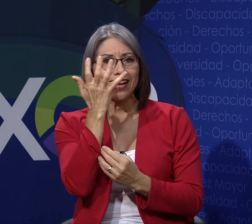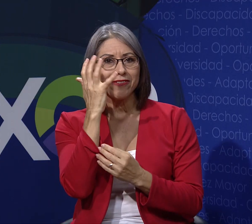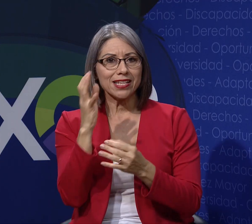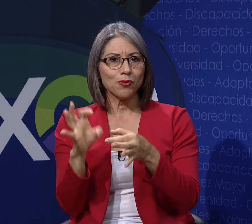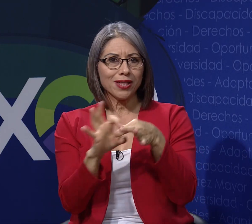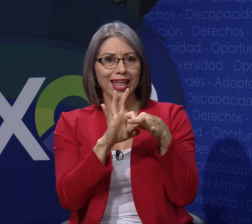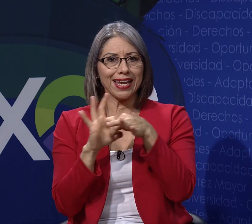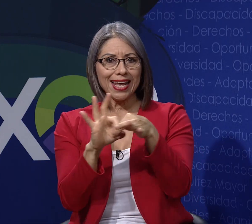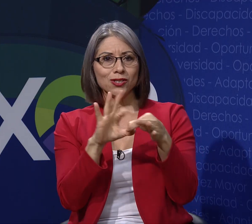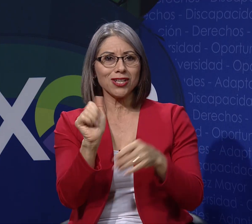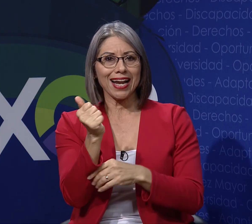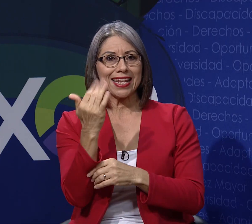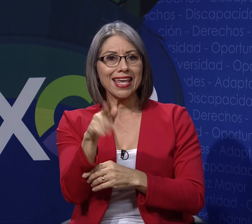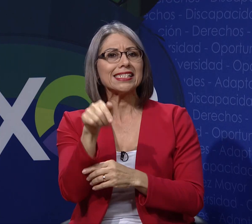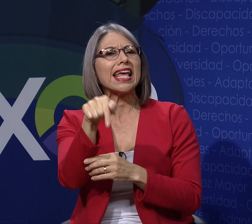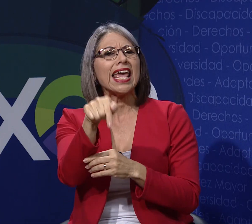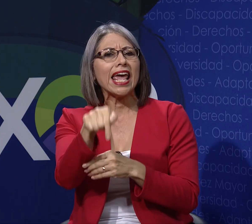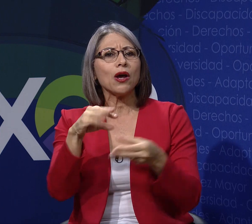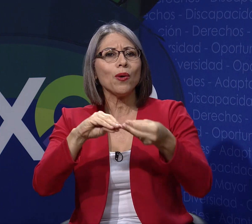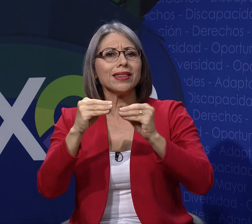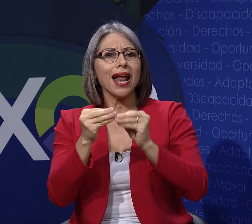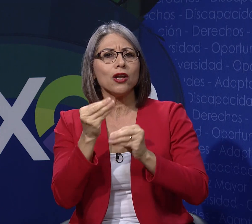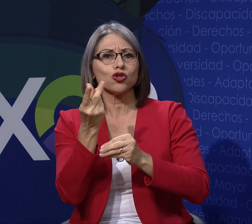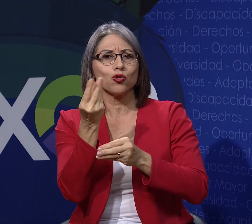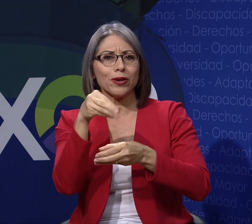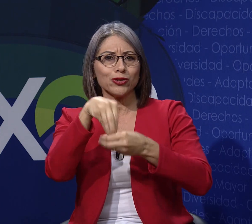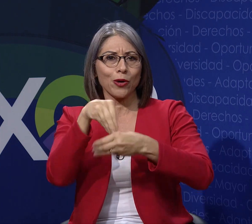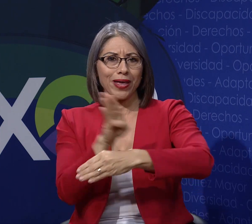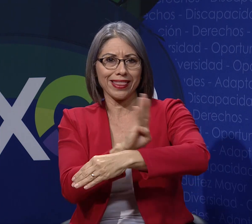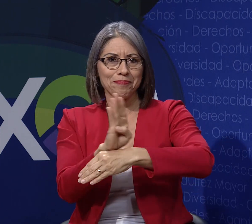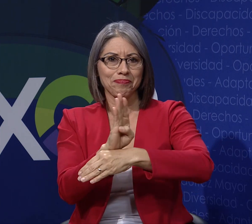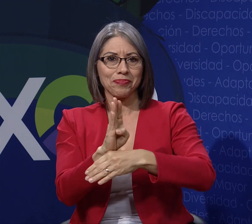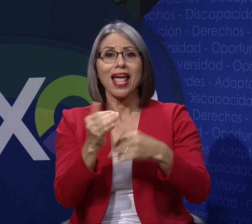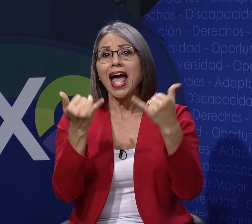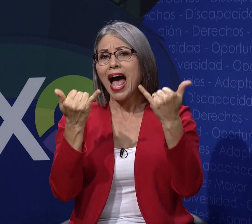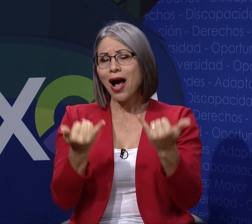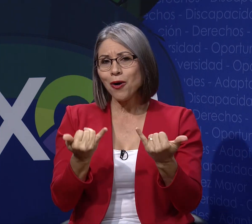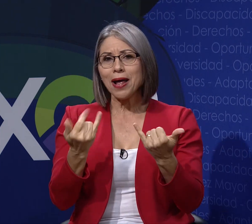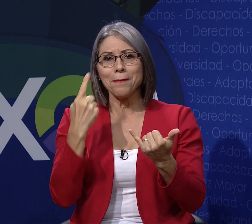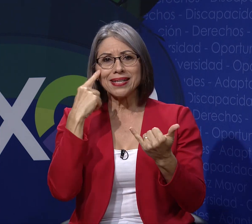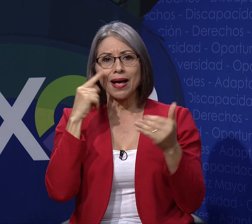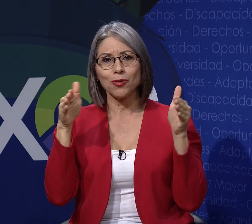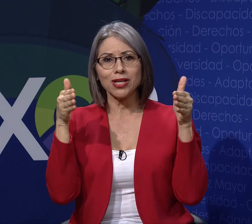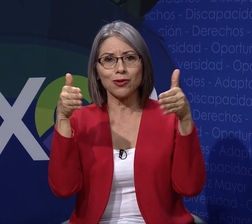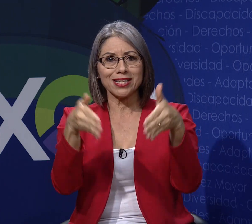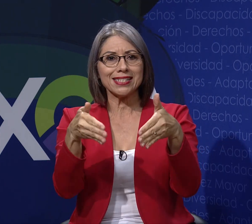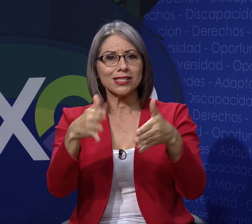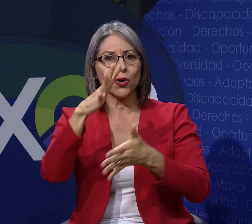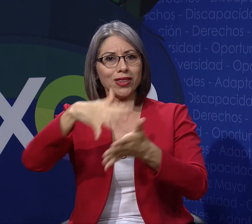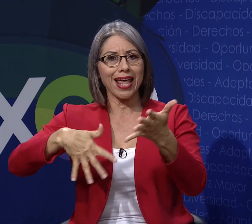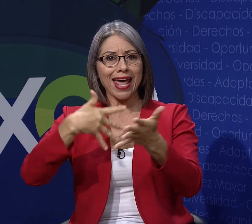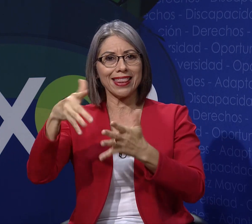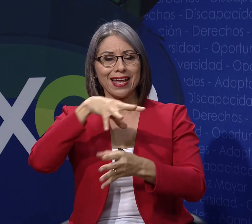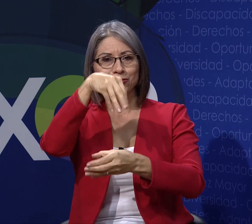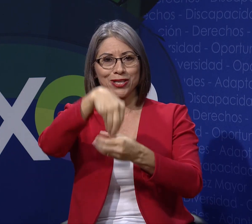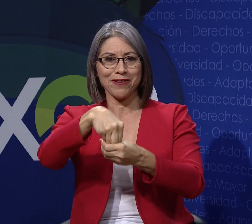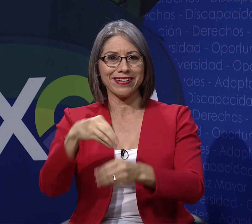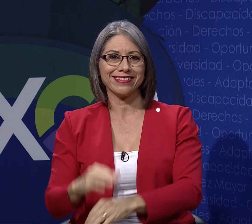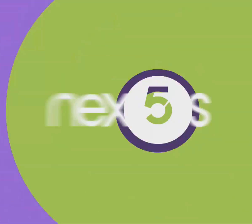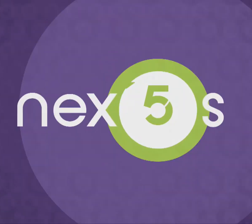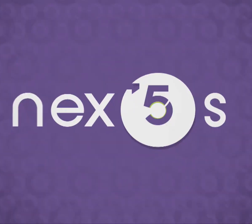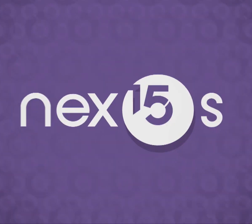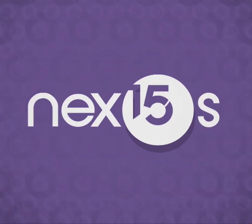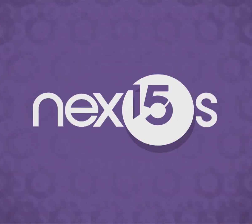En el Facebook de Nexos Canal 15 encuentra los números de cuenta. Ahora pasamos a nuestra sección de Agenda